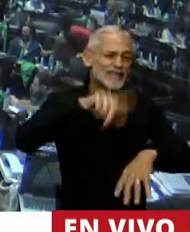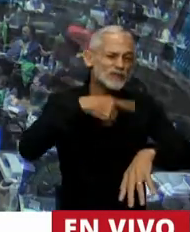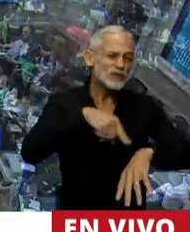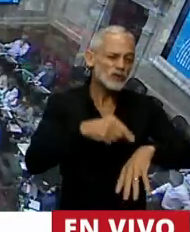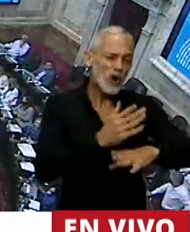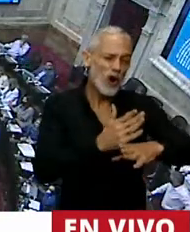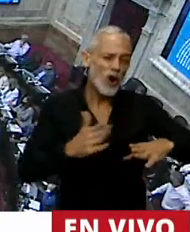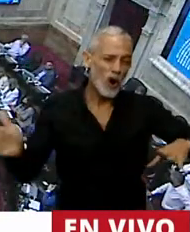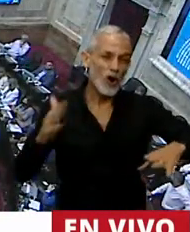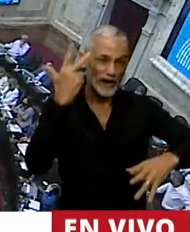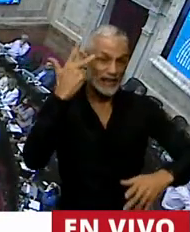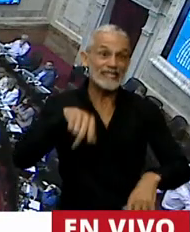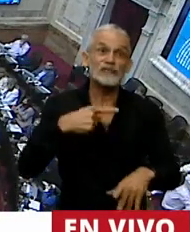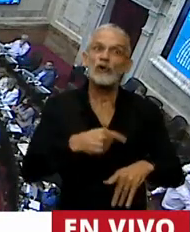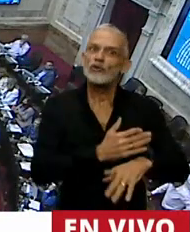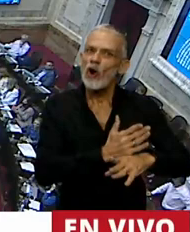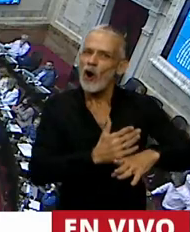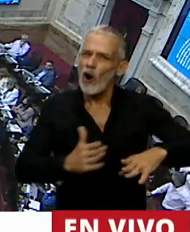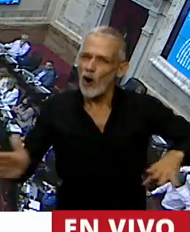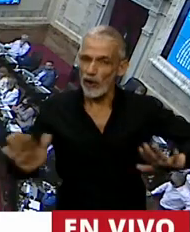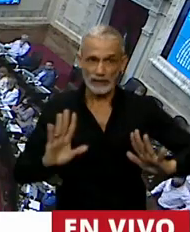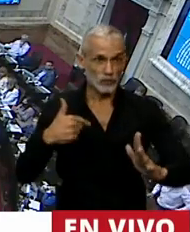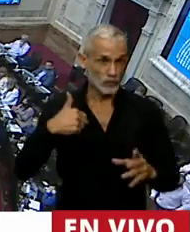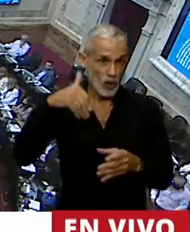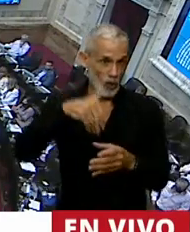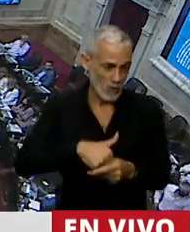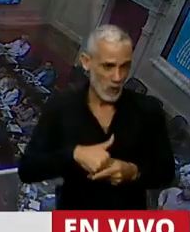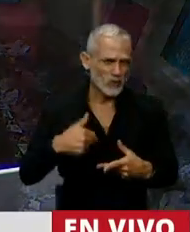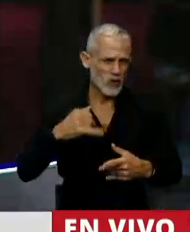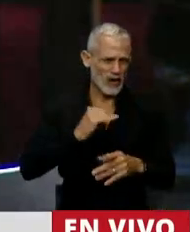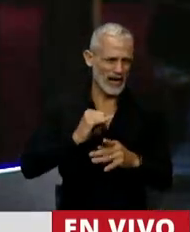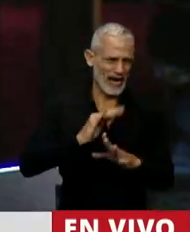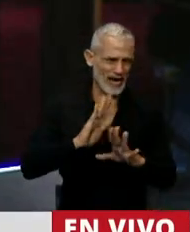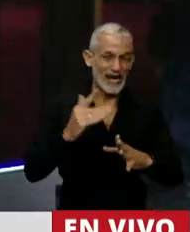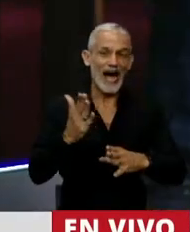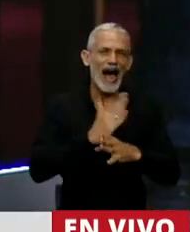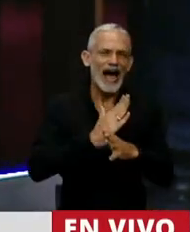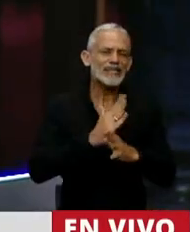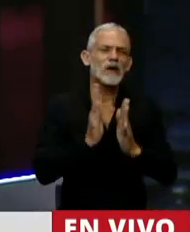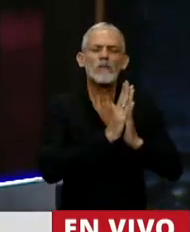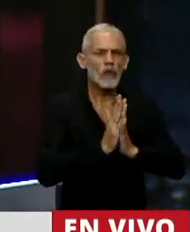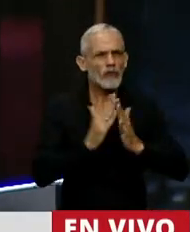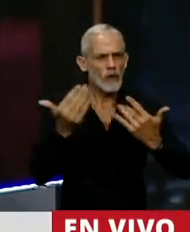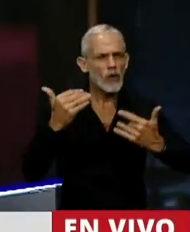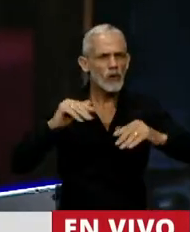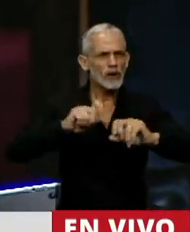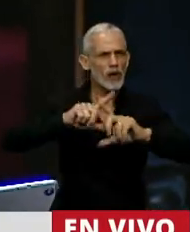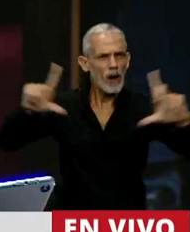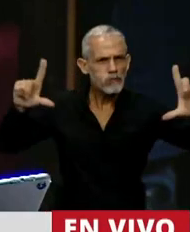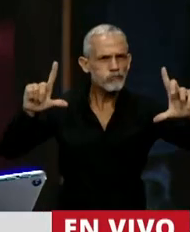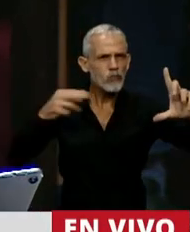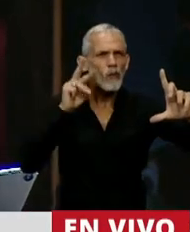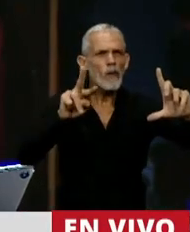ya. Pero antes de fundamentar mi voto, señor presidente, ¿me podría poner imagen en la